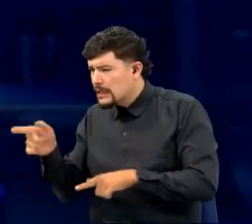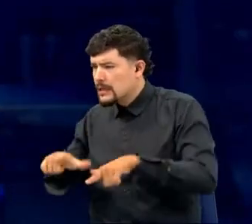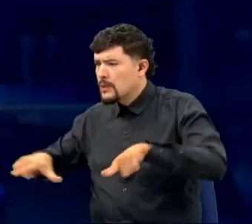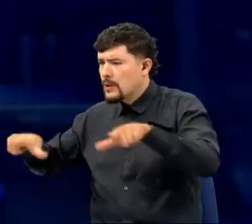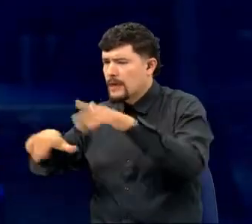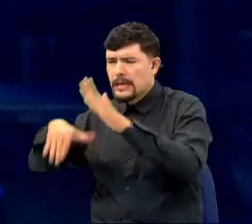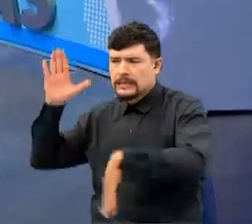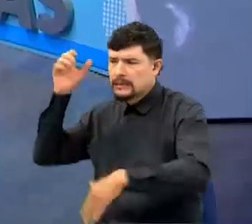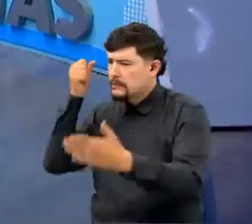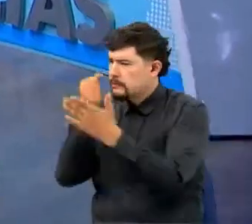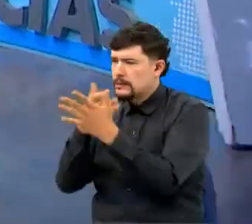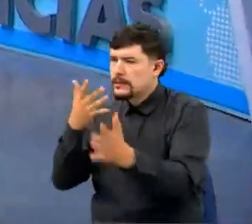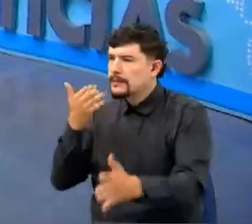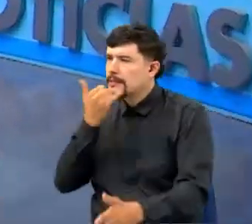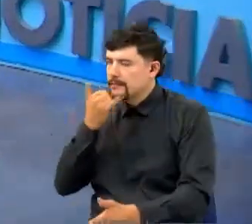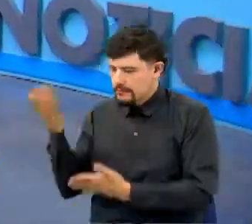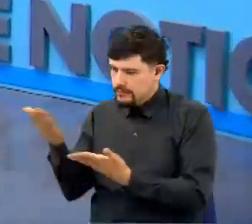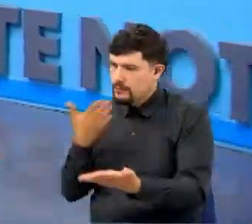adelante.